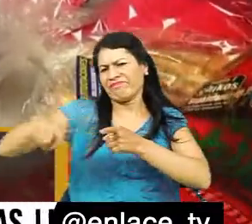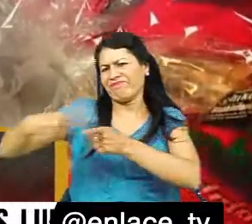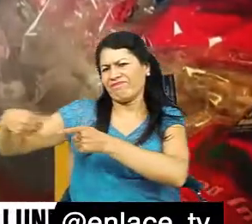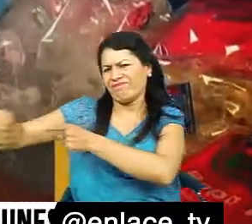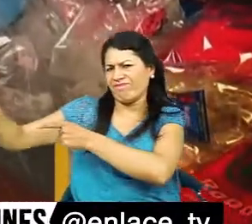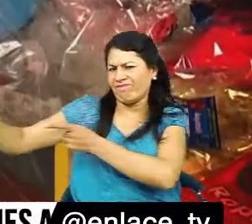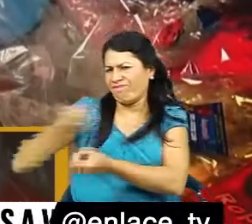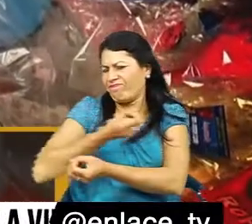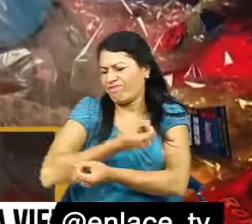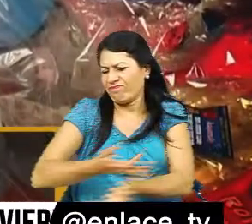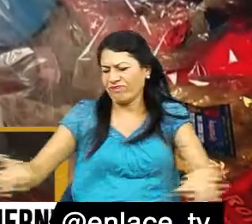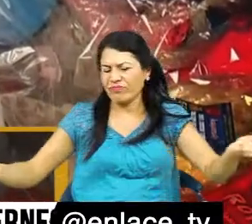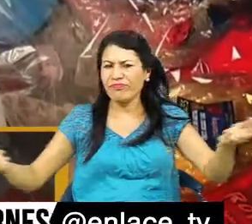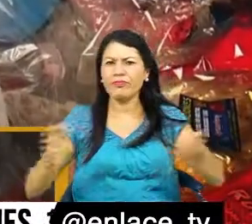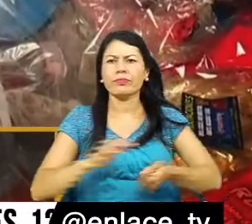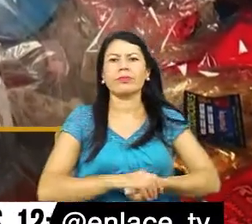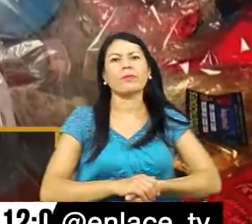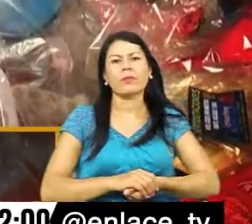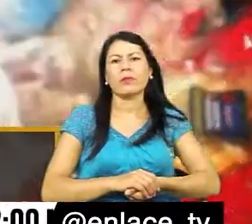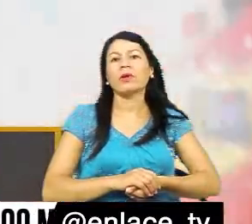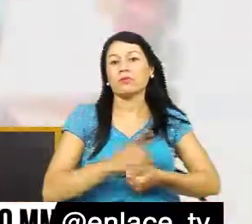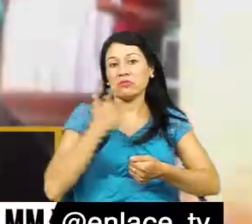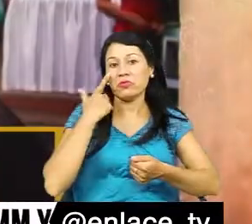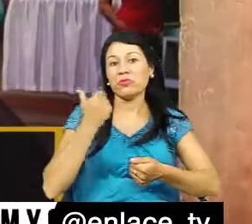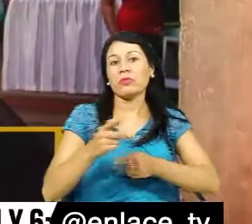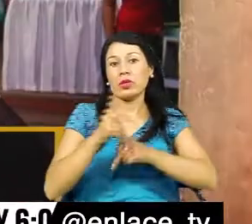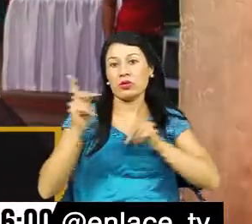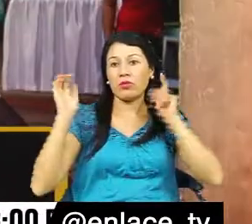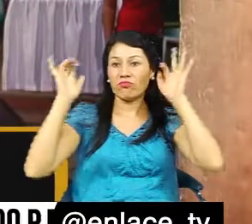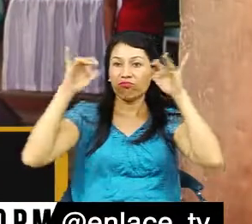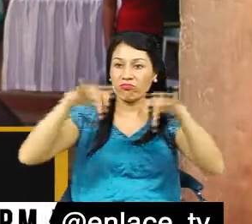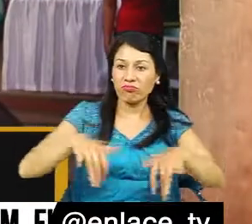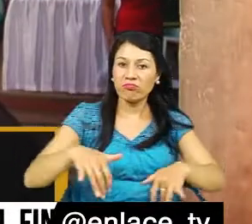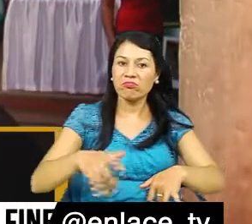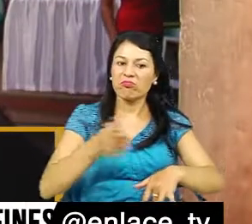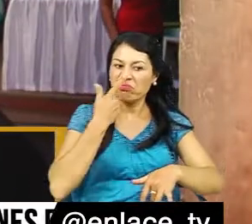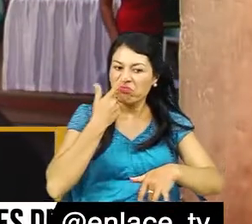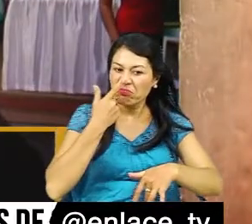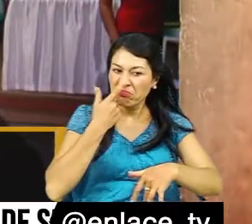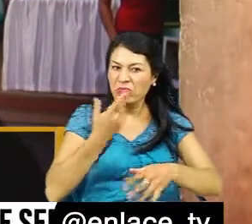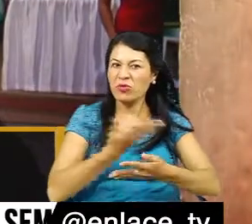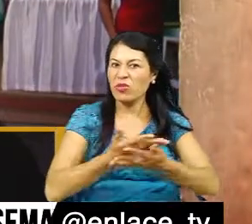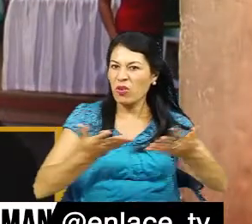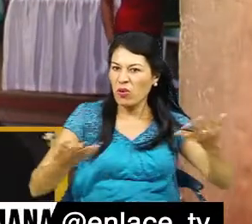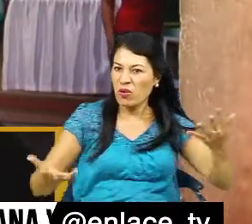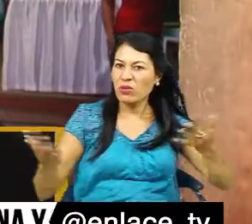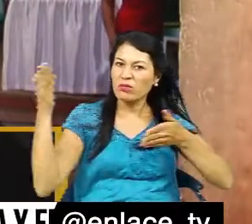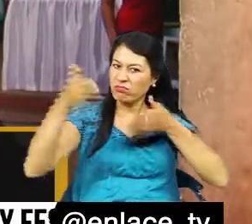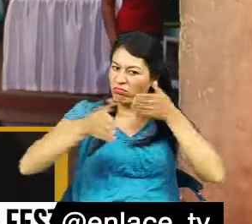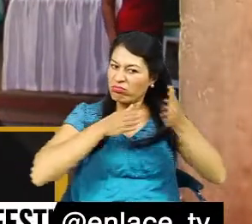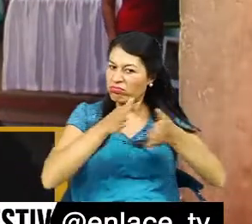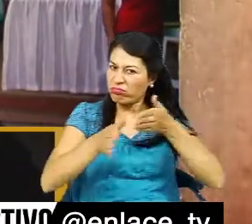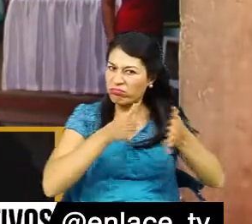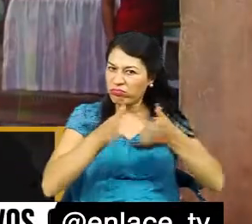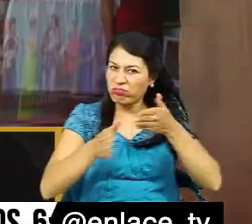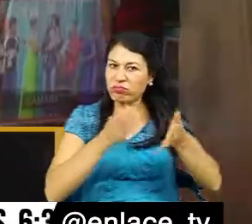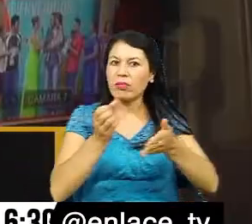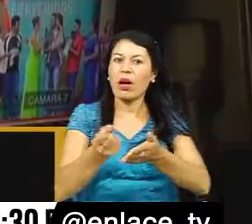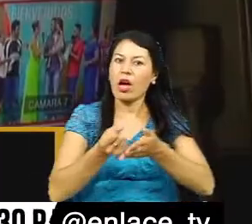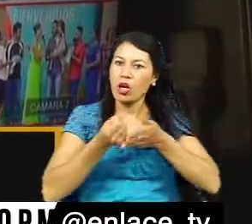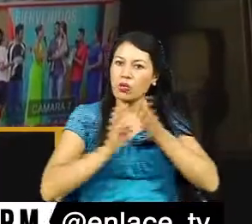que la gente vino de ser vendedora informal a ser parte de esta gran familia CPC, a sacar adelante sus